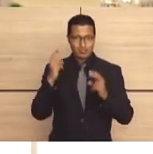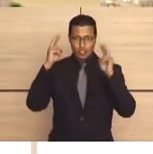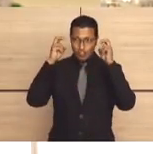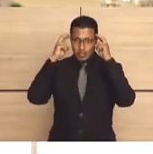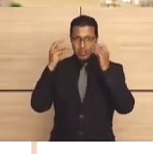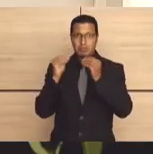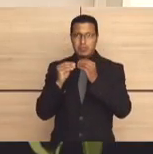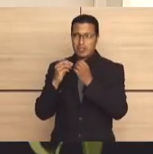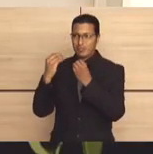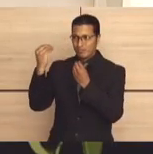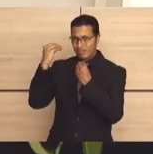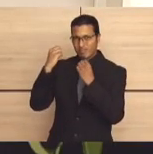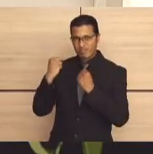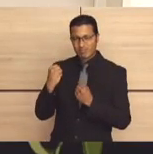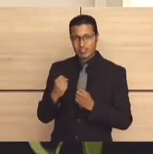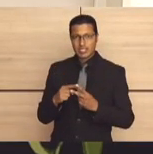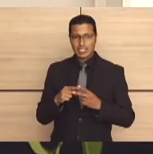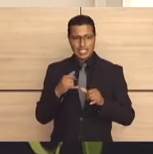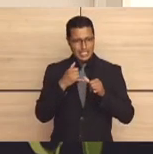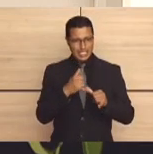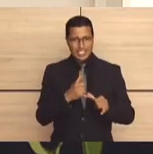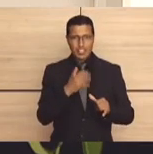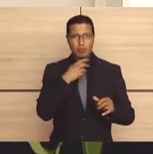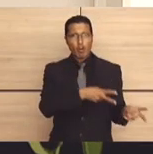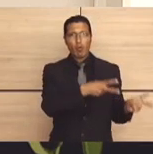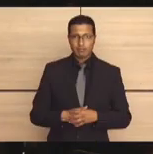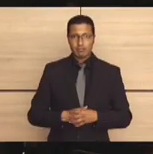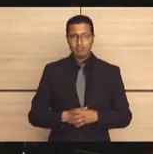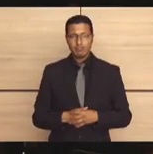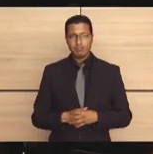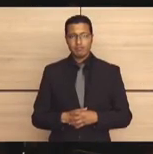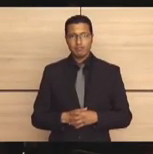a los arquitectos o a los ingenieros no se les cayeran los puentes.